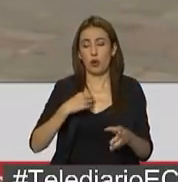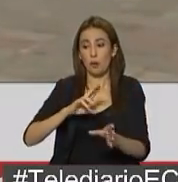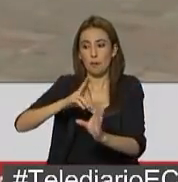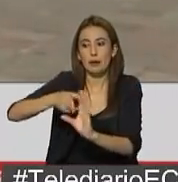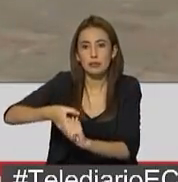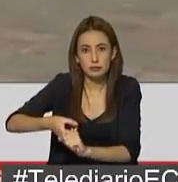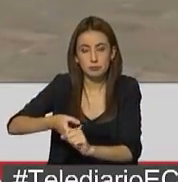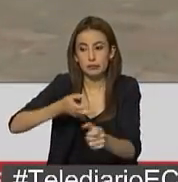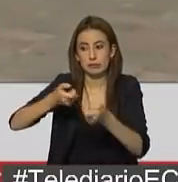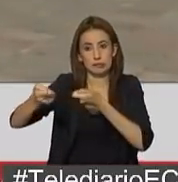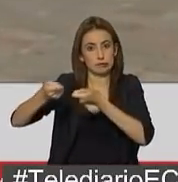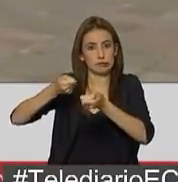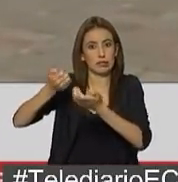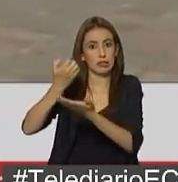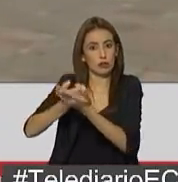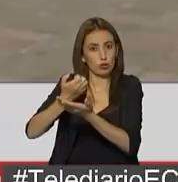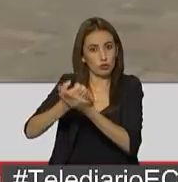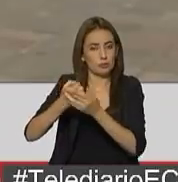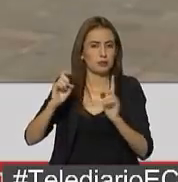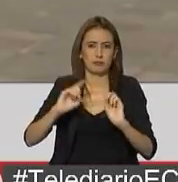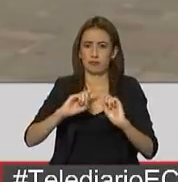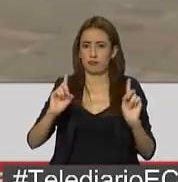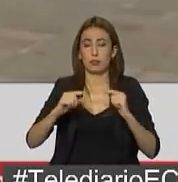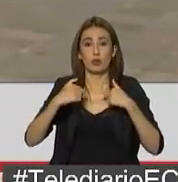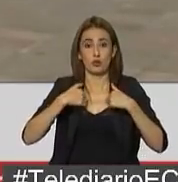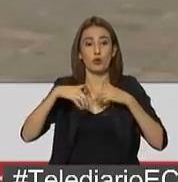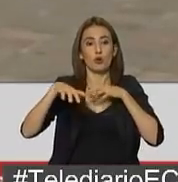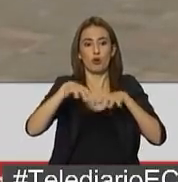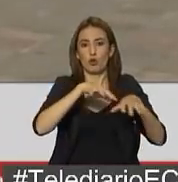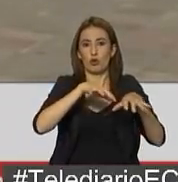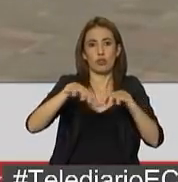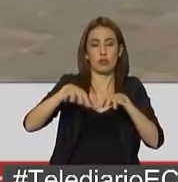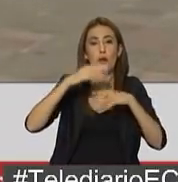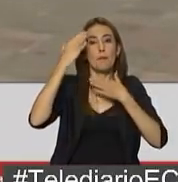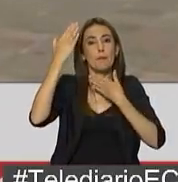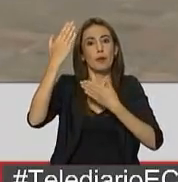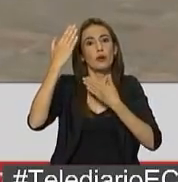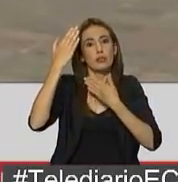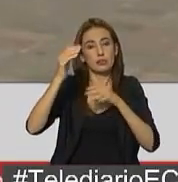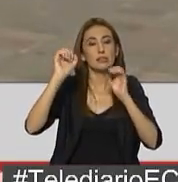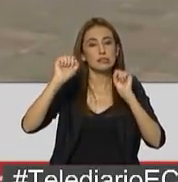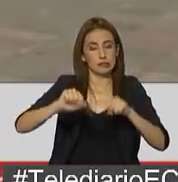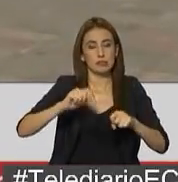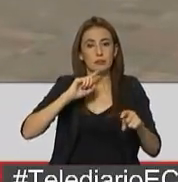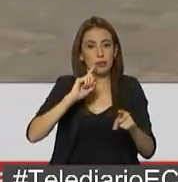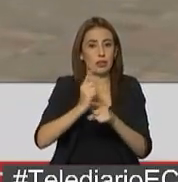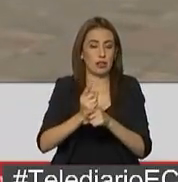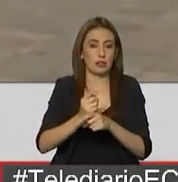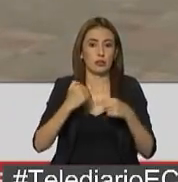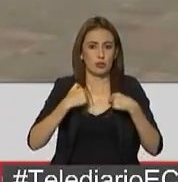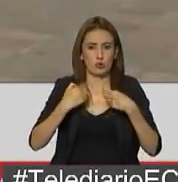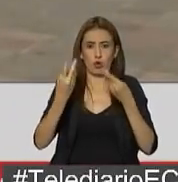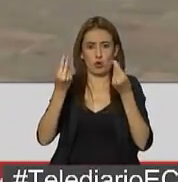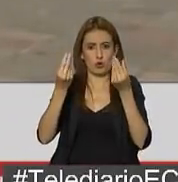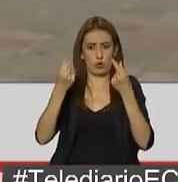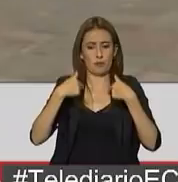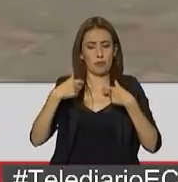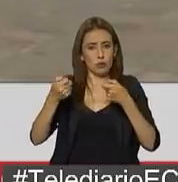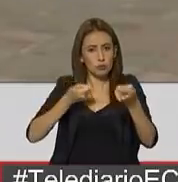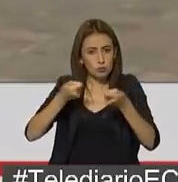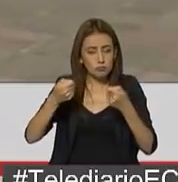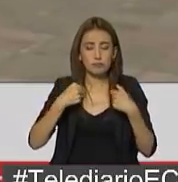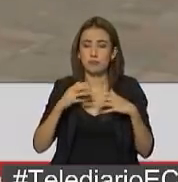de recursos, pues él estuvo a cargo de la coordinación política de la campaña y en ningún momento en el manejo